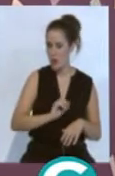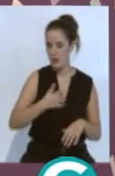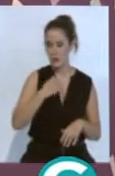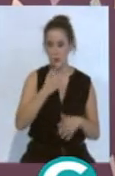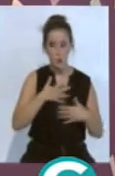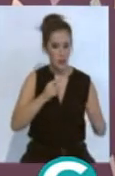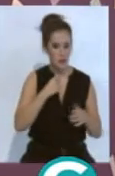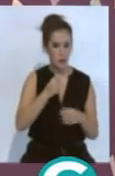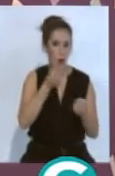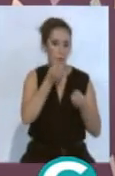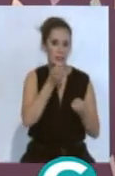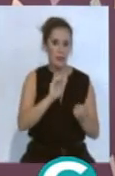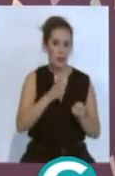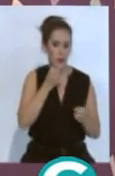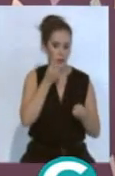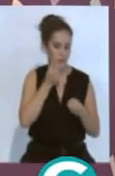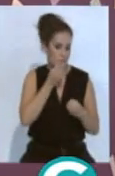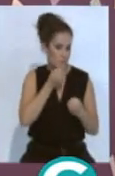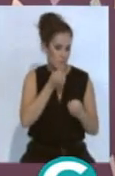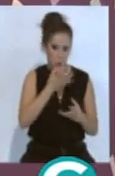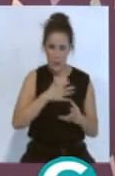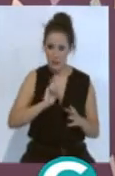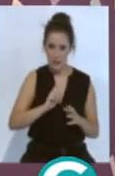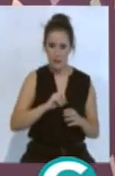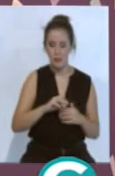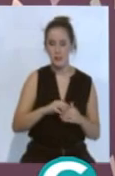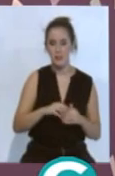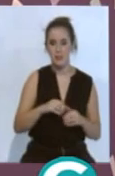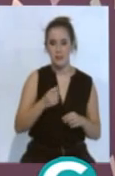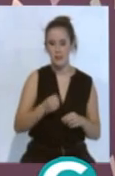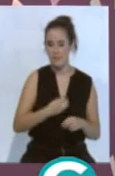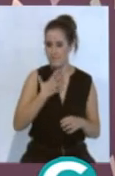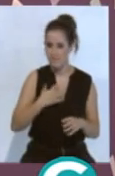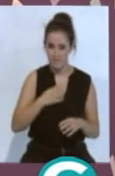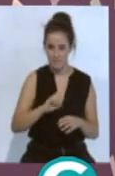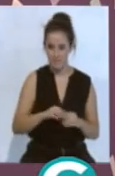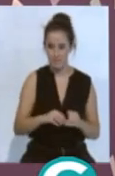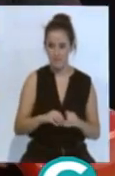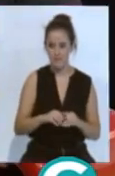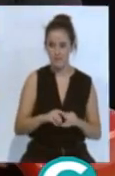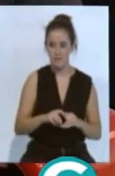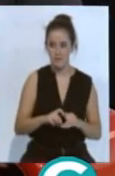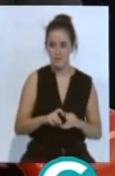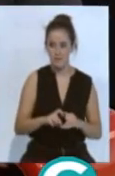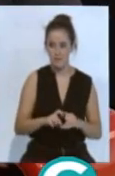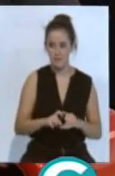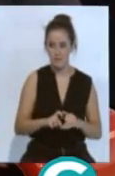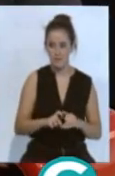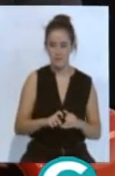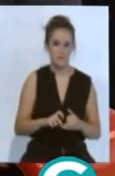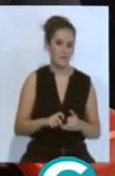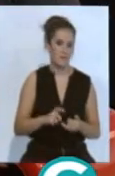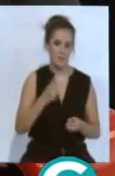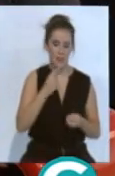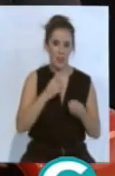tú quieras, pero comentar, no cuente conmigo. Porque es que yo no puedo. Es que le sale dentro. Es que en mi casa hemos llorado. Es que decían las